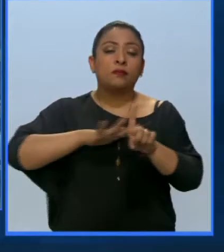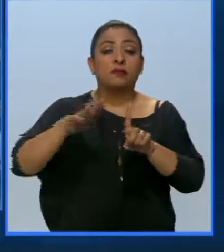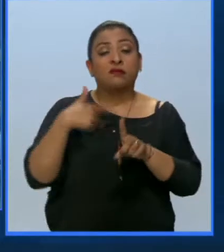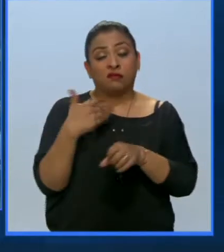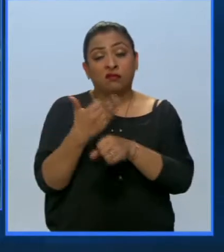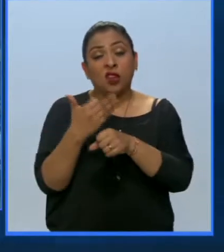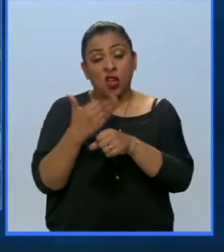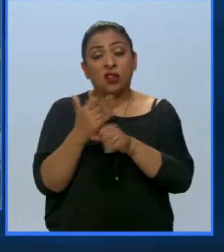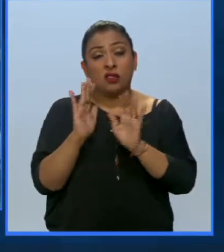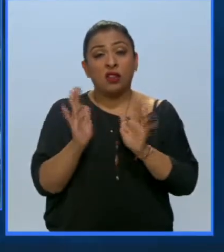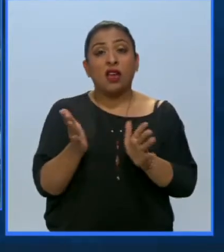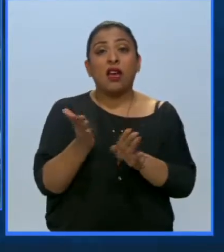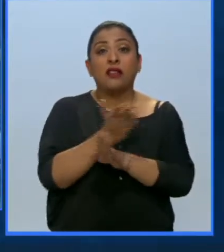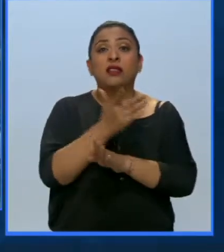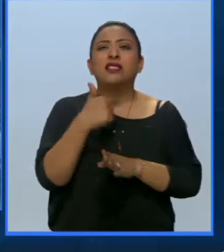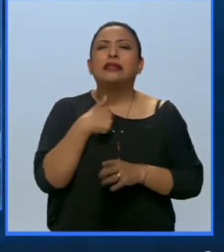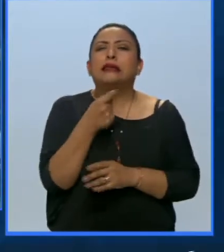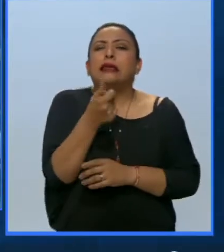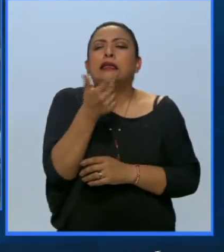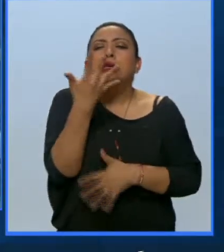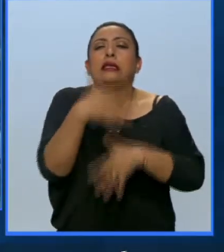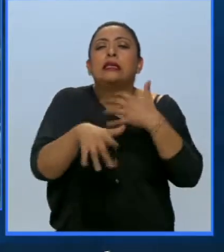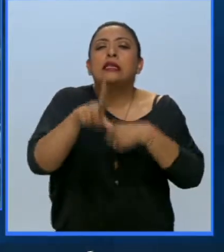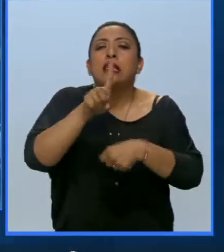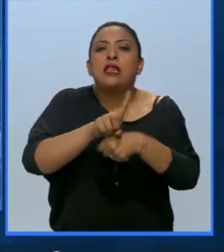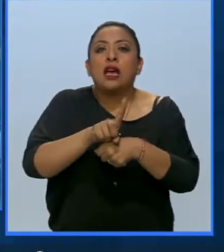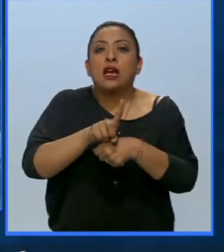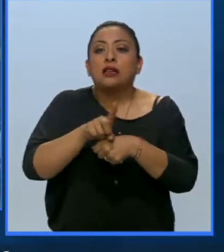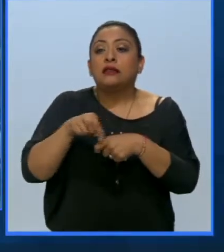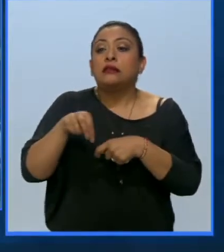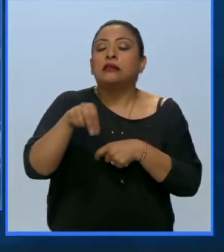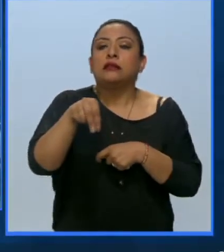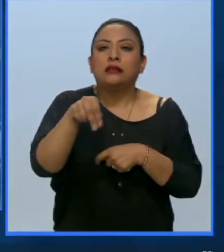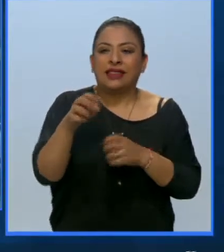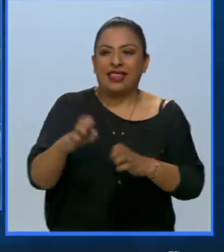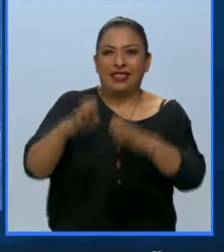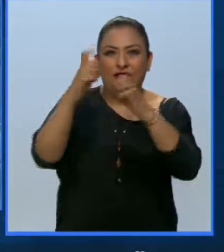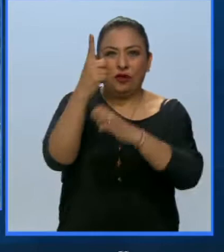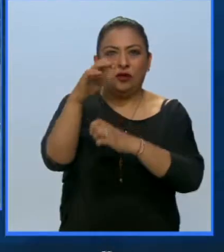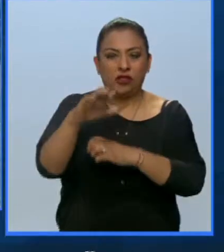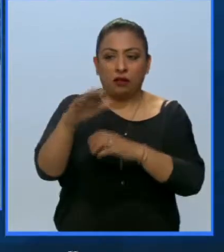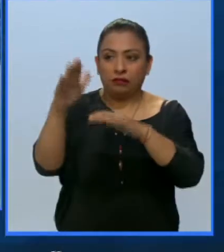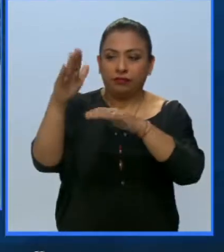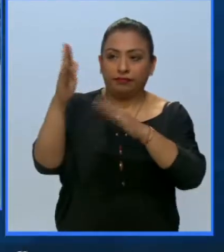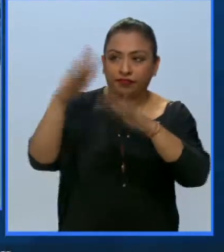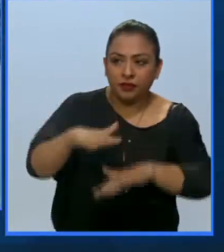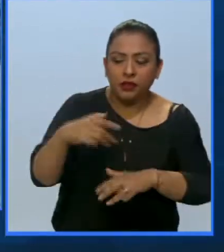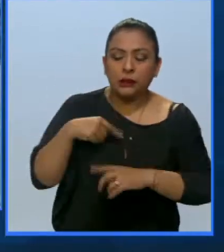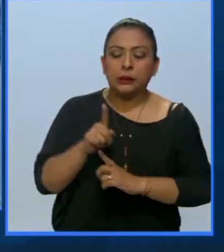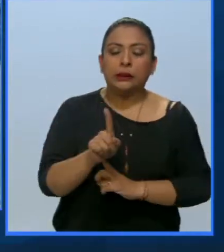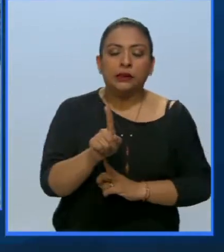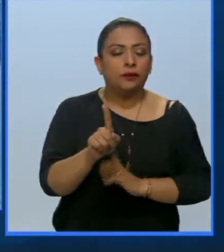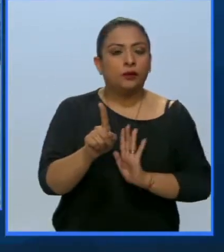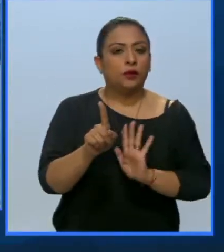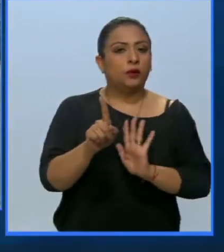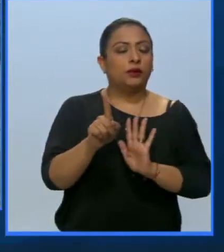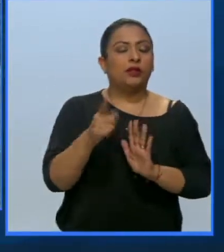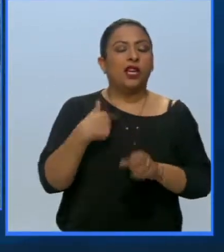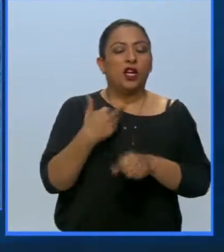ahorita, de hecho, yo ya tenía casi 15 días que no pasaba por el 1C, ¿no? Por el edificio que se cayó, ¿no? Entonces ahorita sí fue de